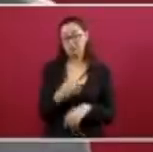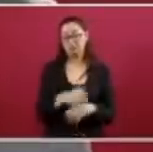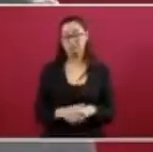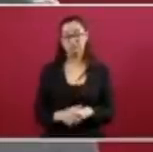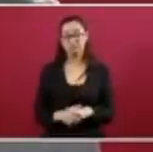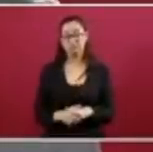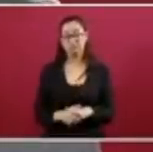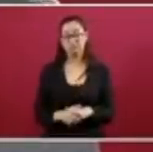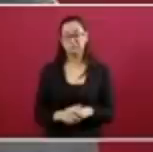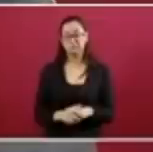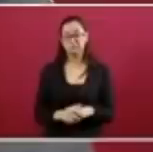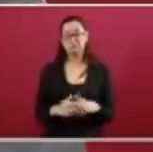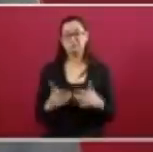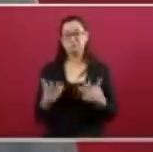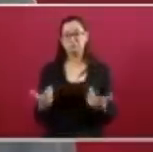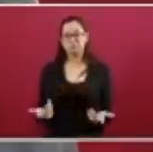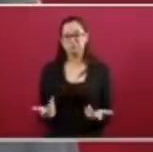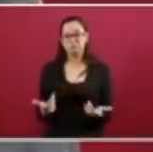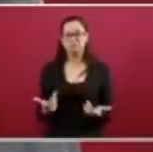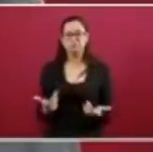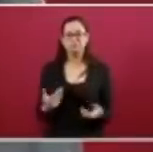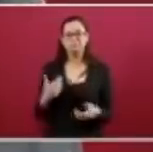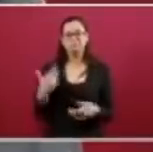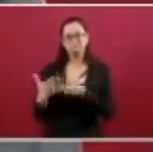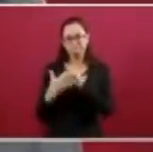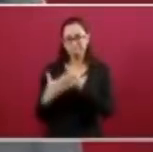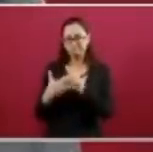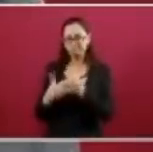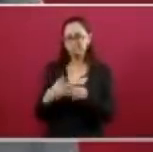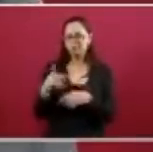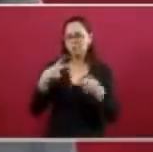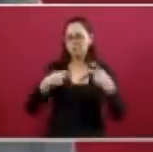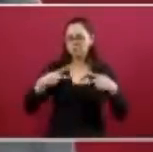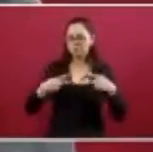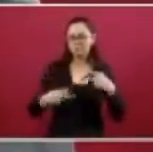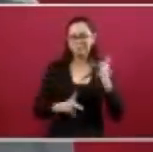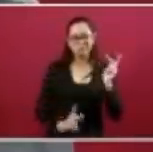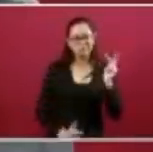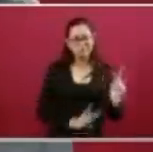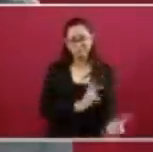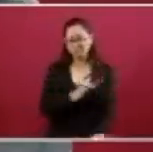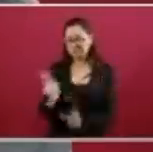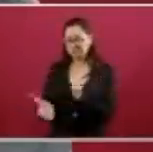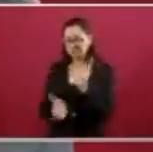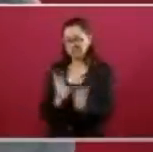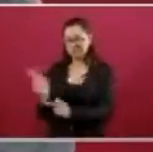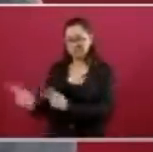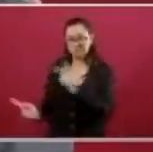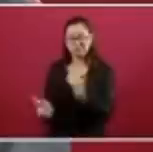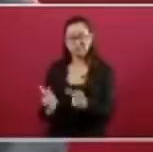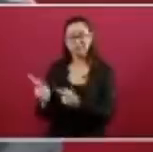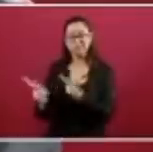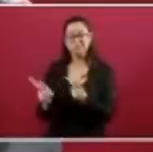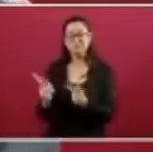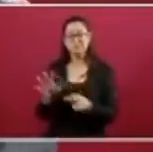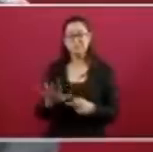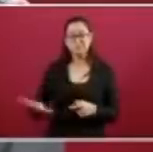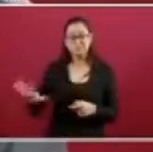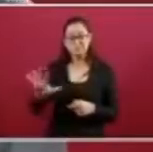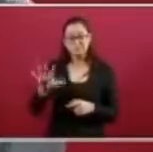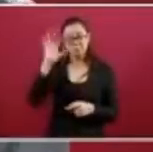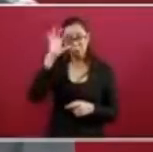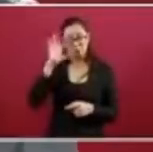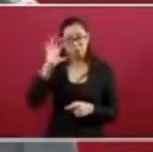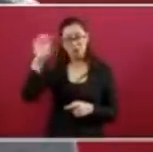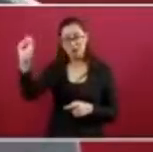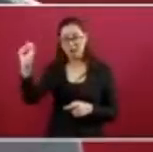Entonces vamos a hacer una consulta en Morelos para que podamos utilizar